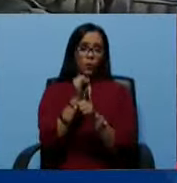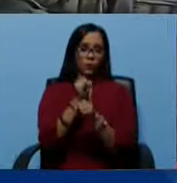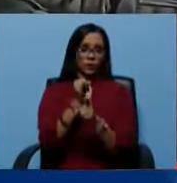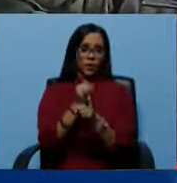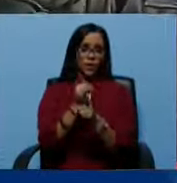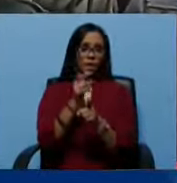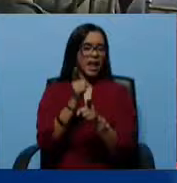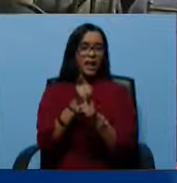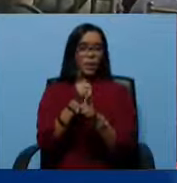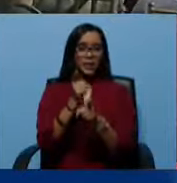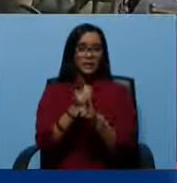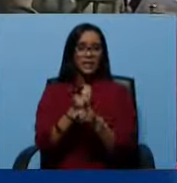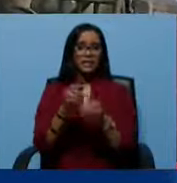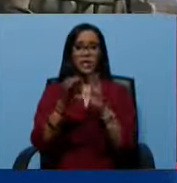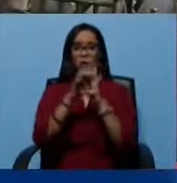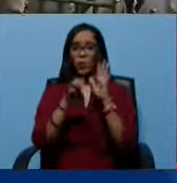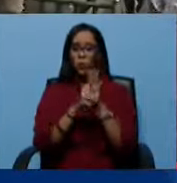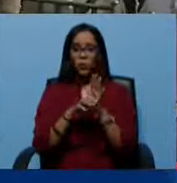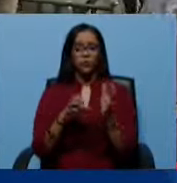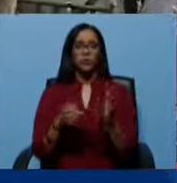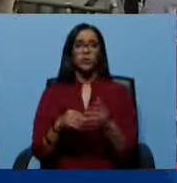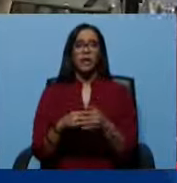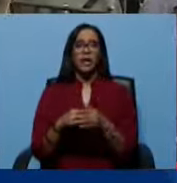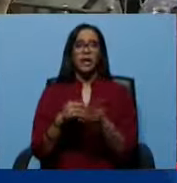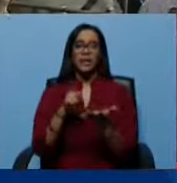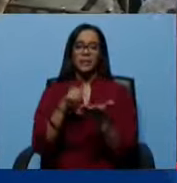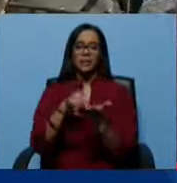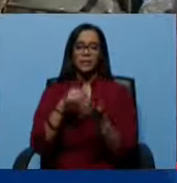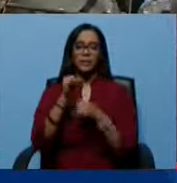internacionales que recientemente han estado.